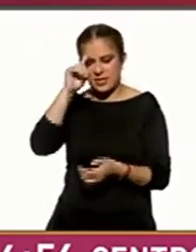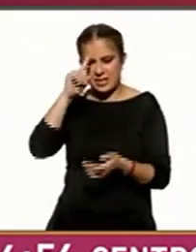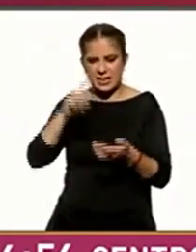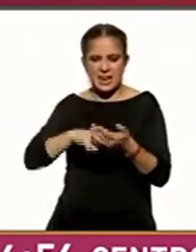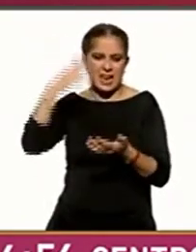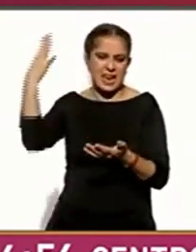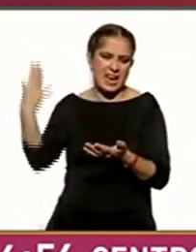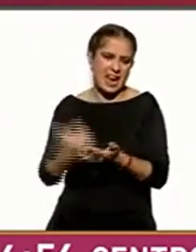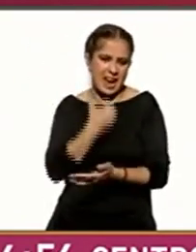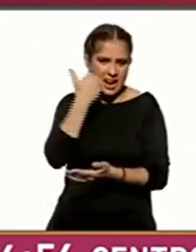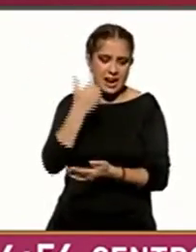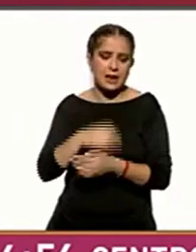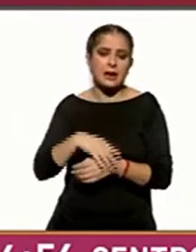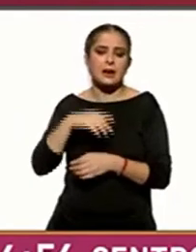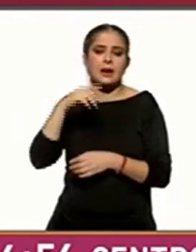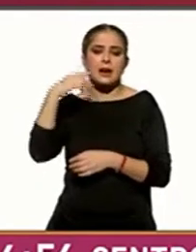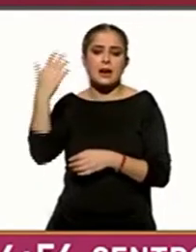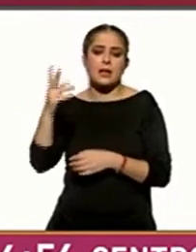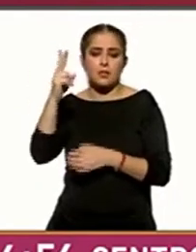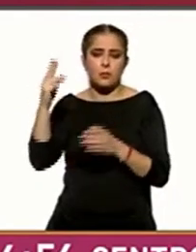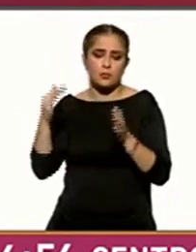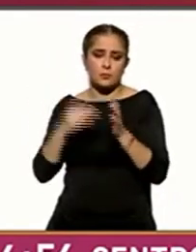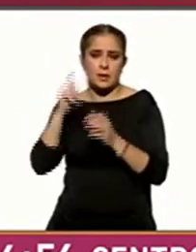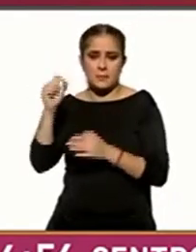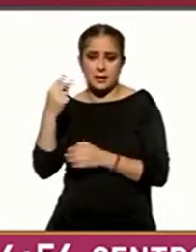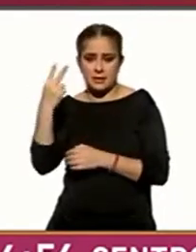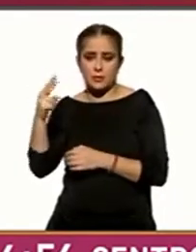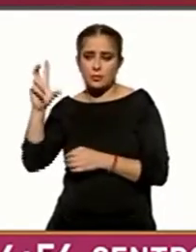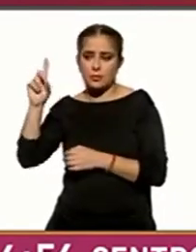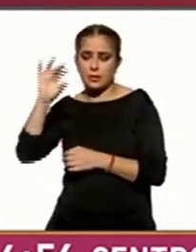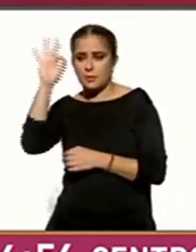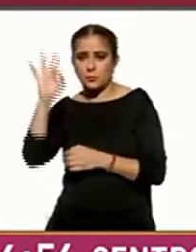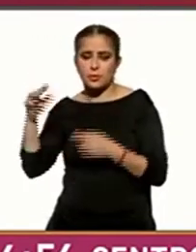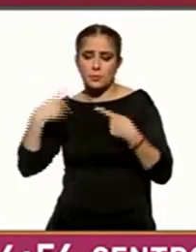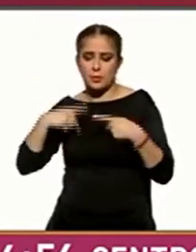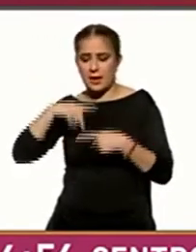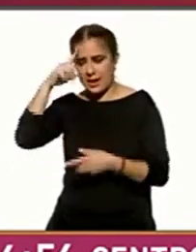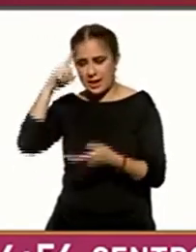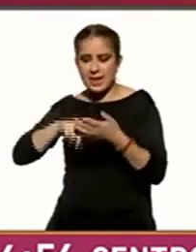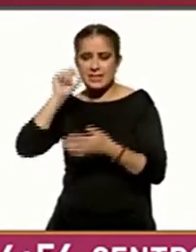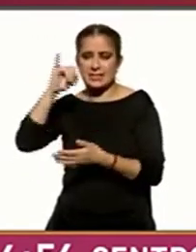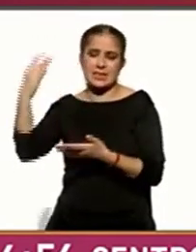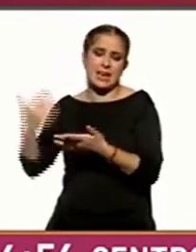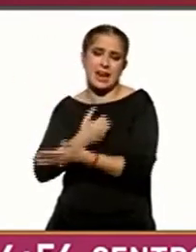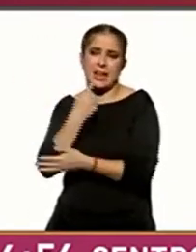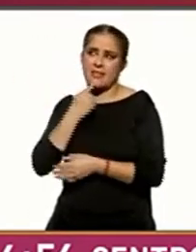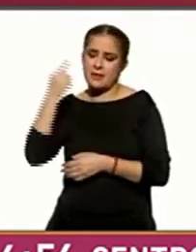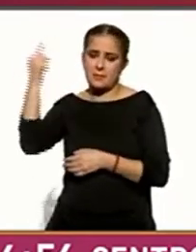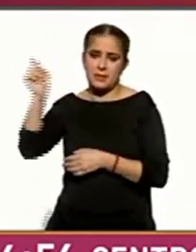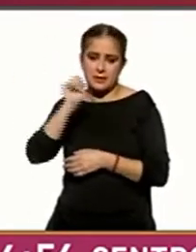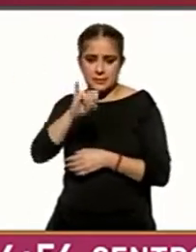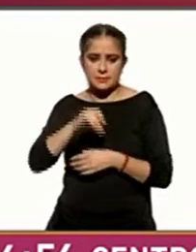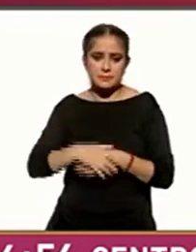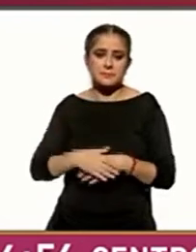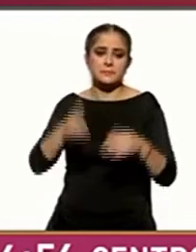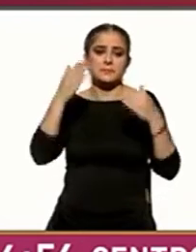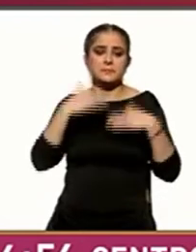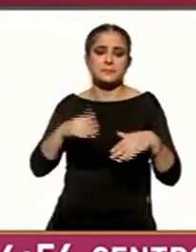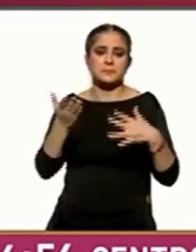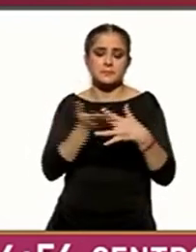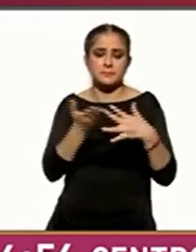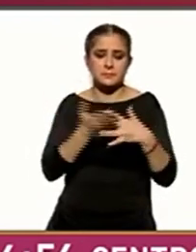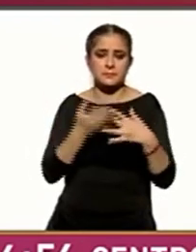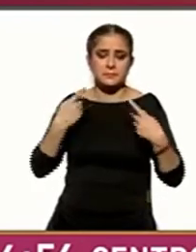fue 33% y en enero del 22 30% cree que se ganará la demanda, mientras casi la mitad del país cree